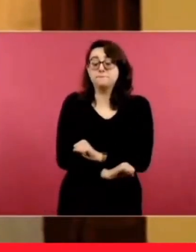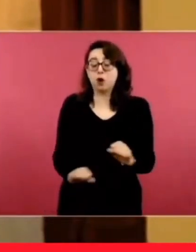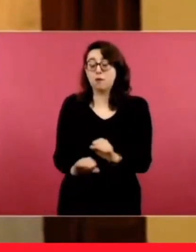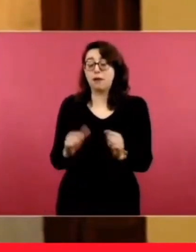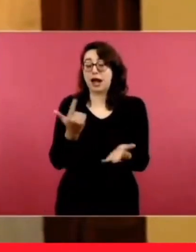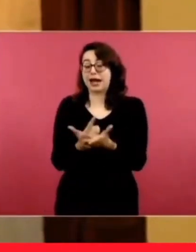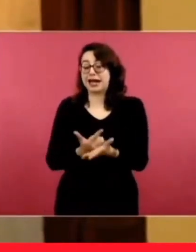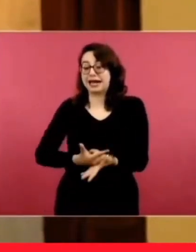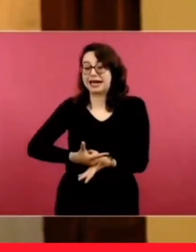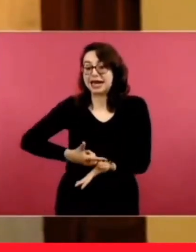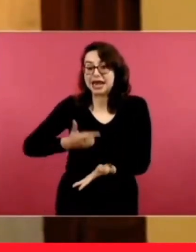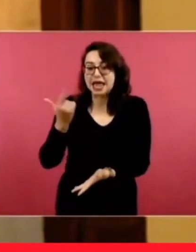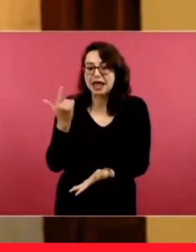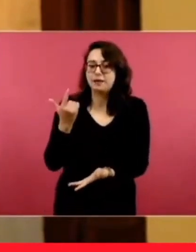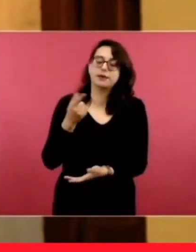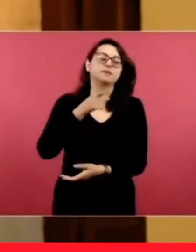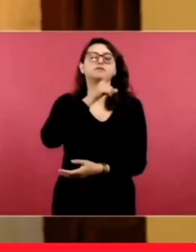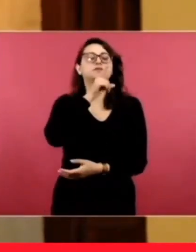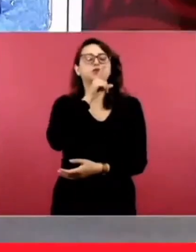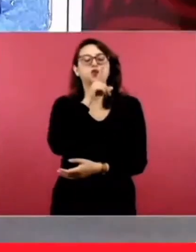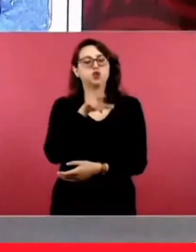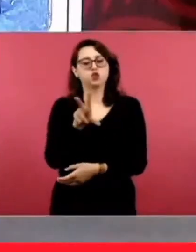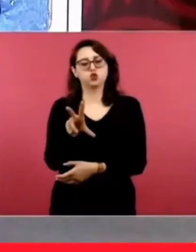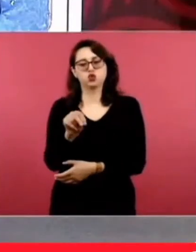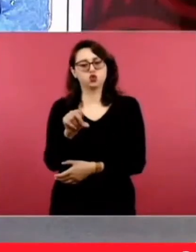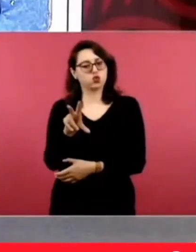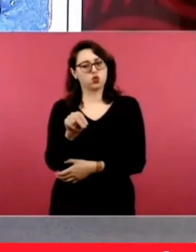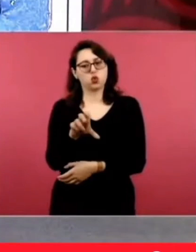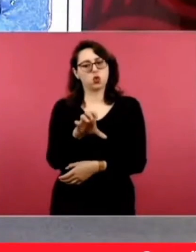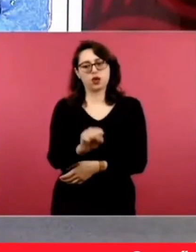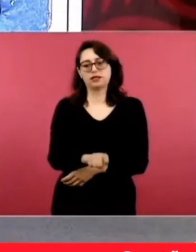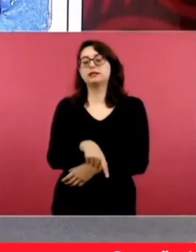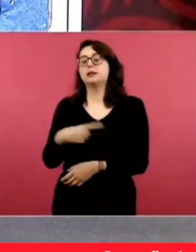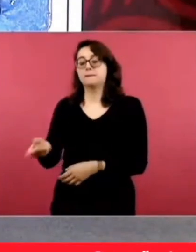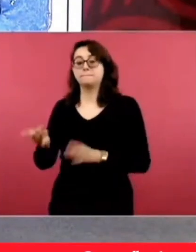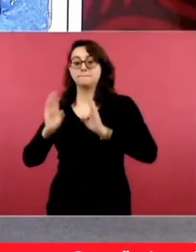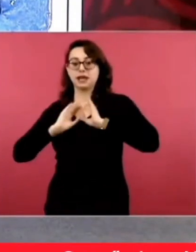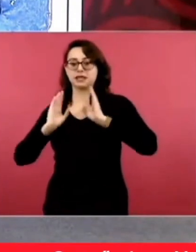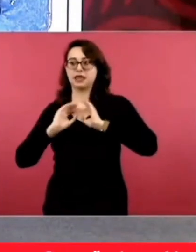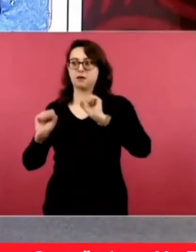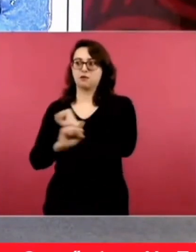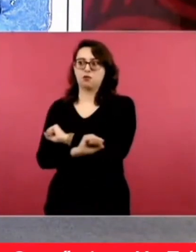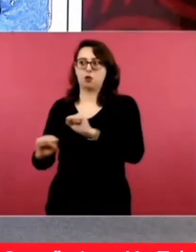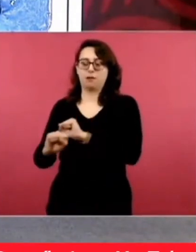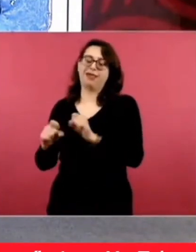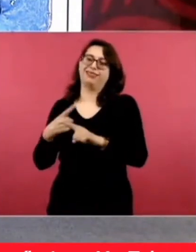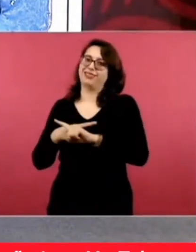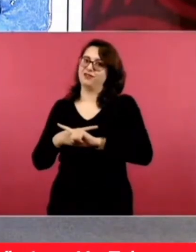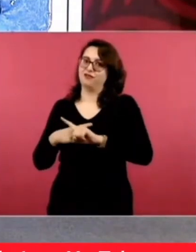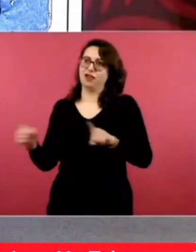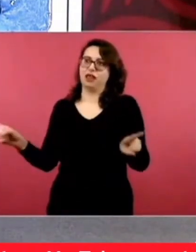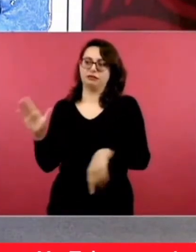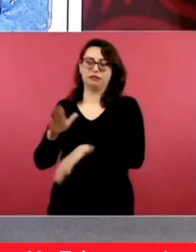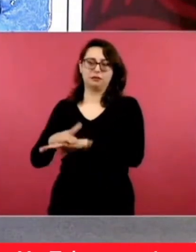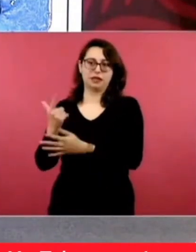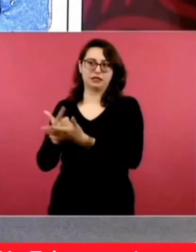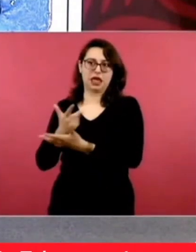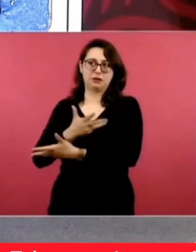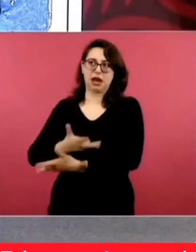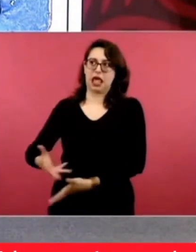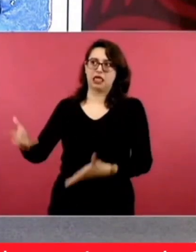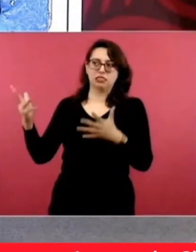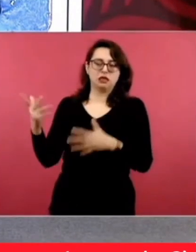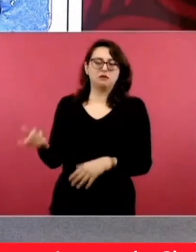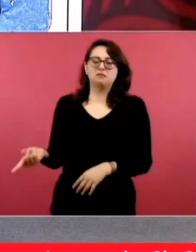un una una mina que es de de uso militar no hay esa capacidad sino